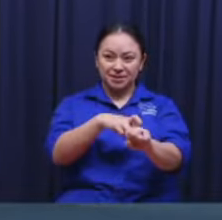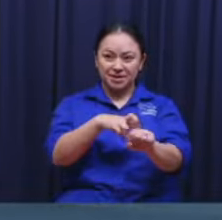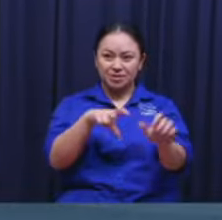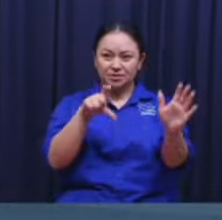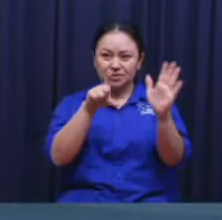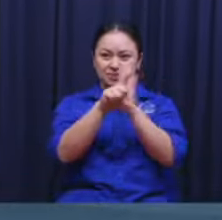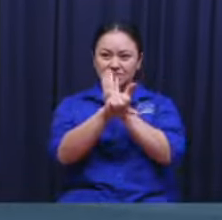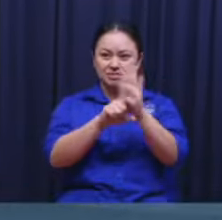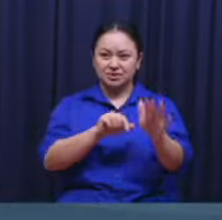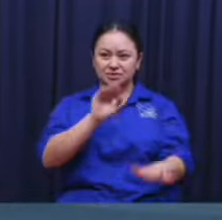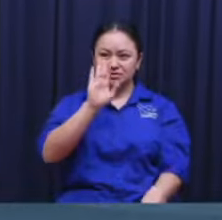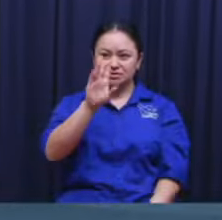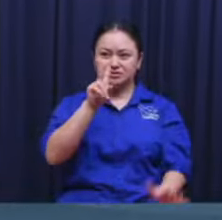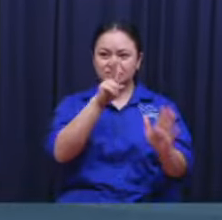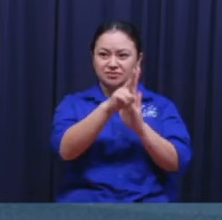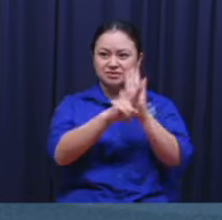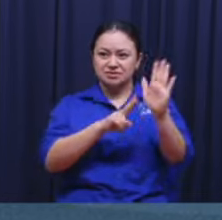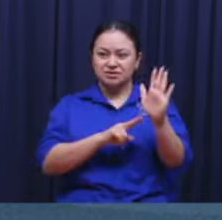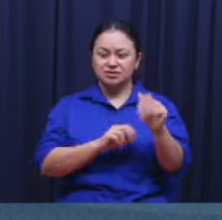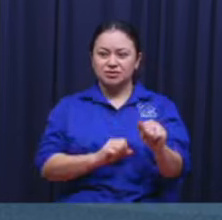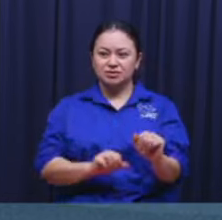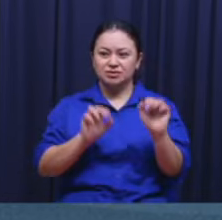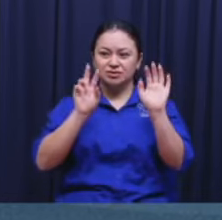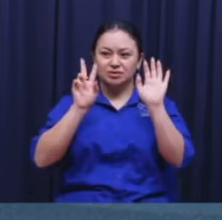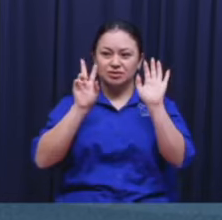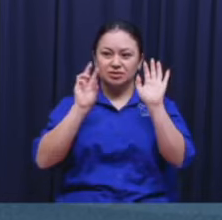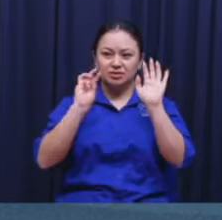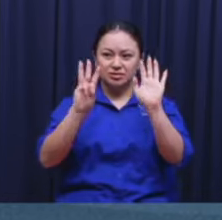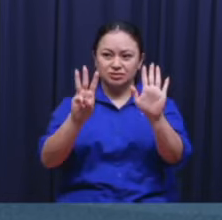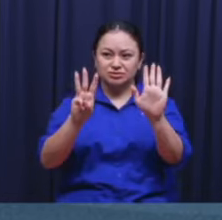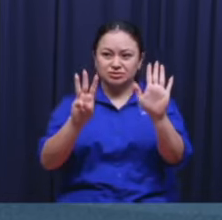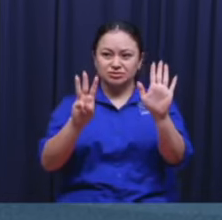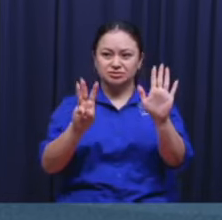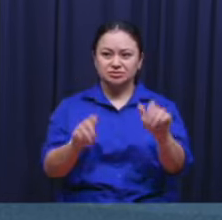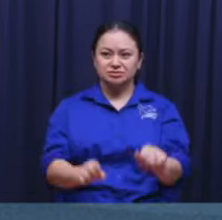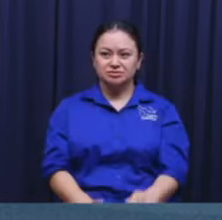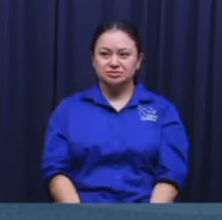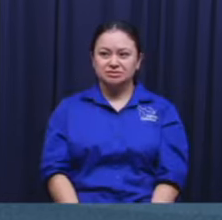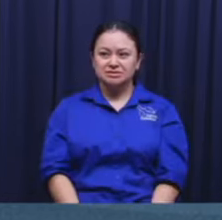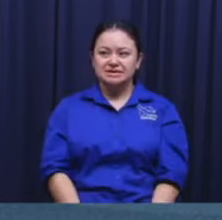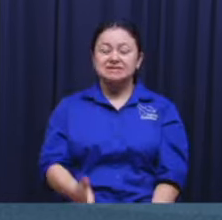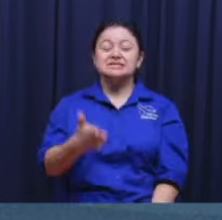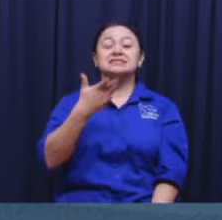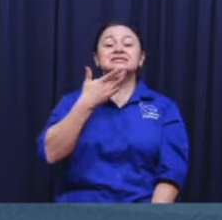2 versículos 8 y 9, dice: sed de espíritu sobrio.